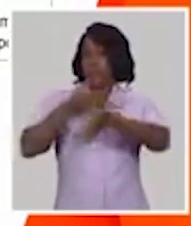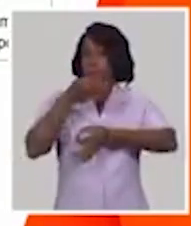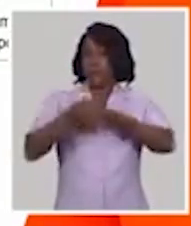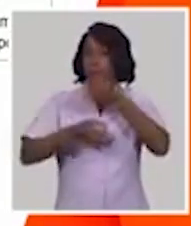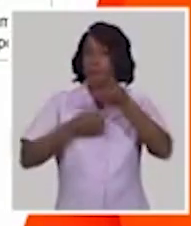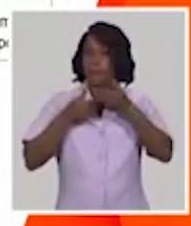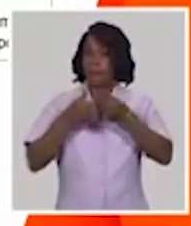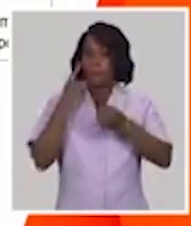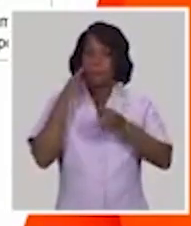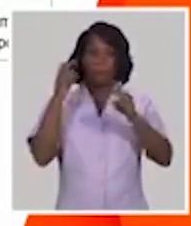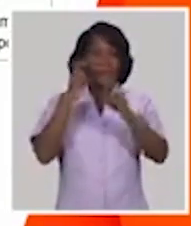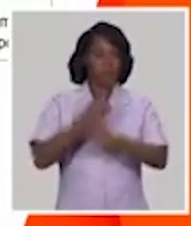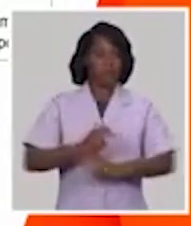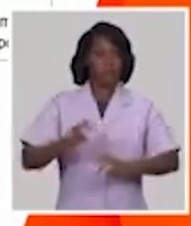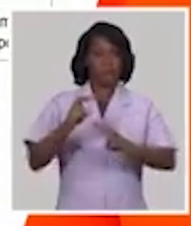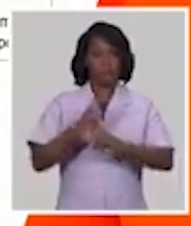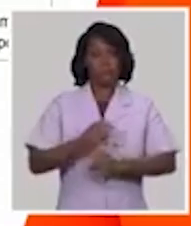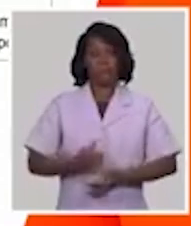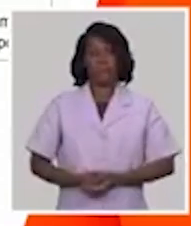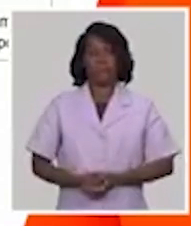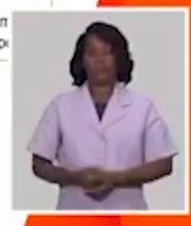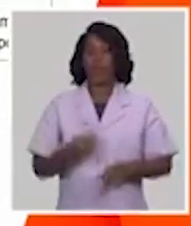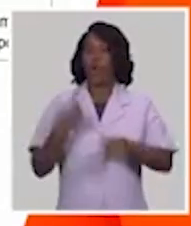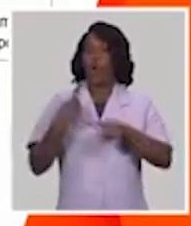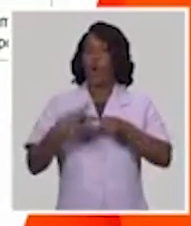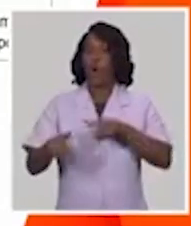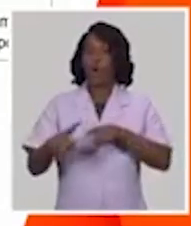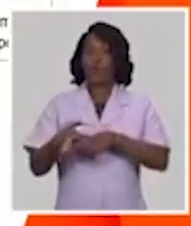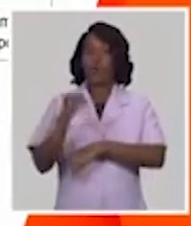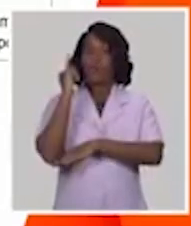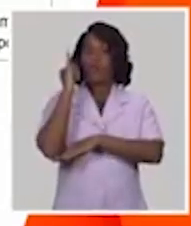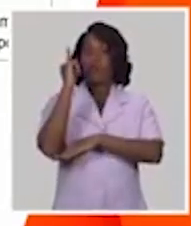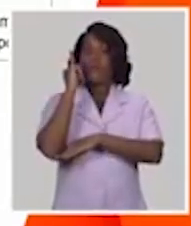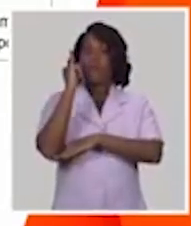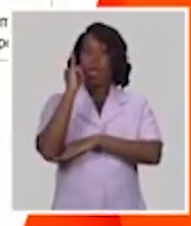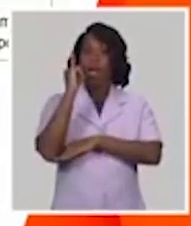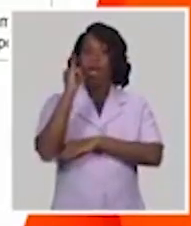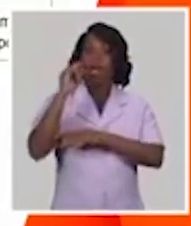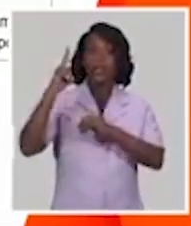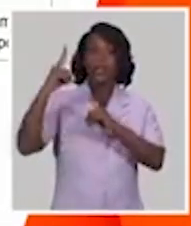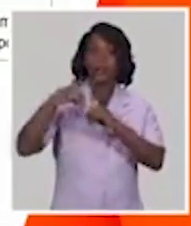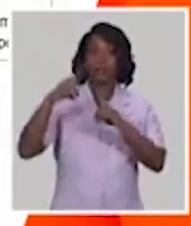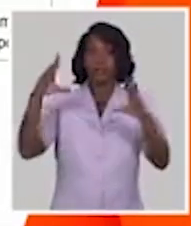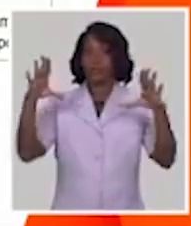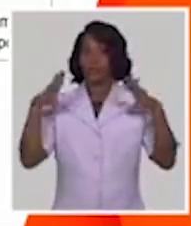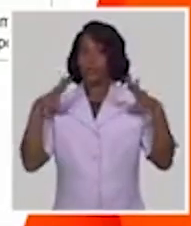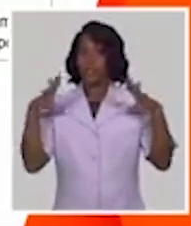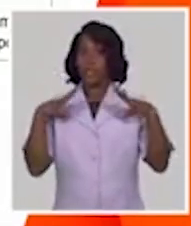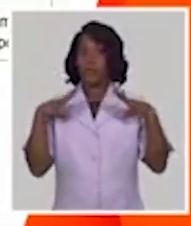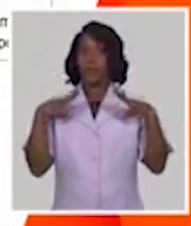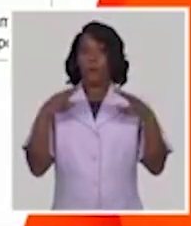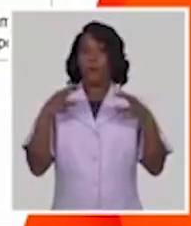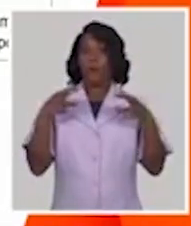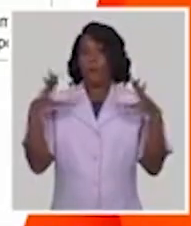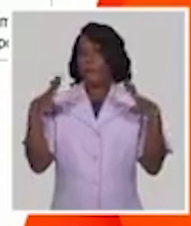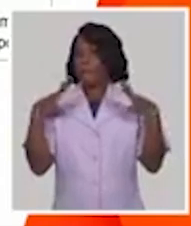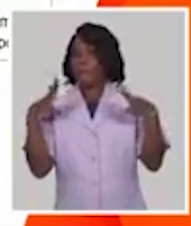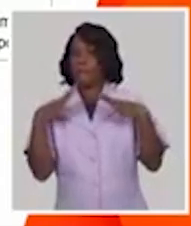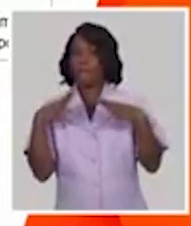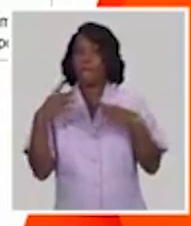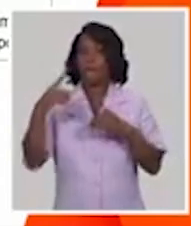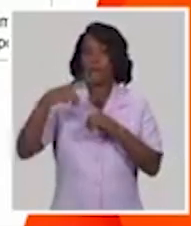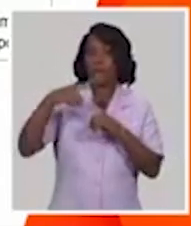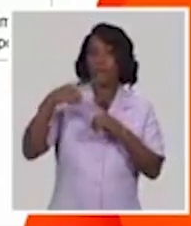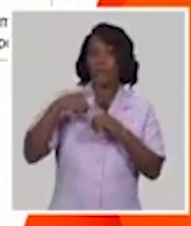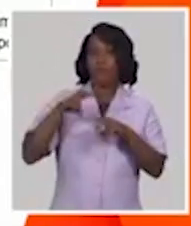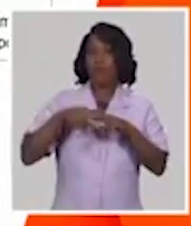En cuarto lugar, eliminar el traslado interprovincial por motivos turísticos, vacacionales u otras causas, tanto